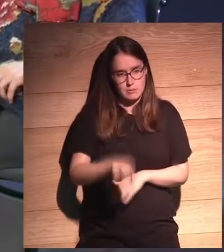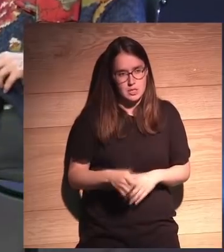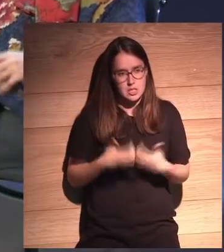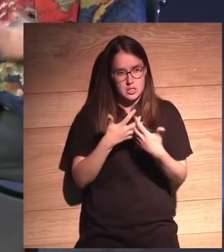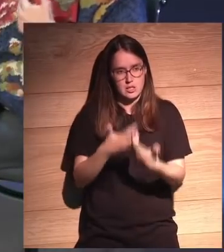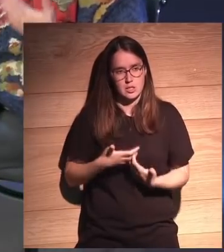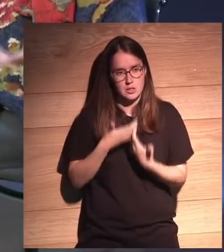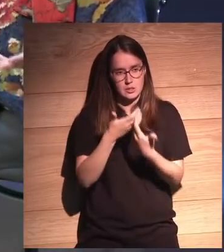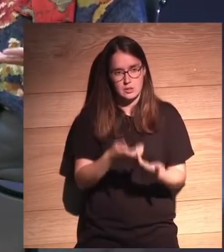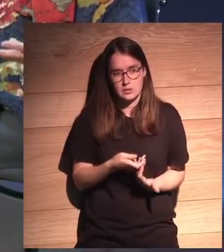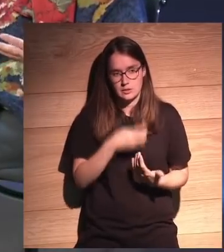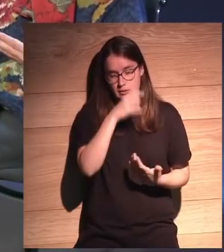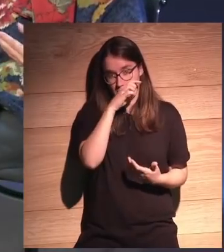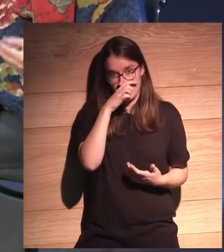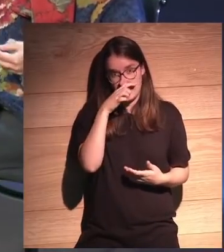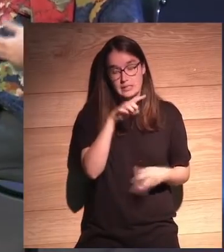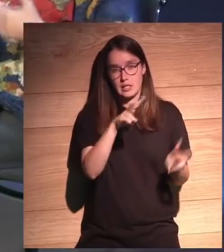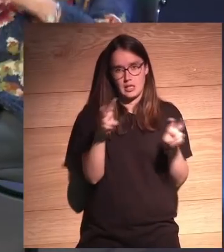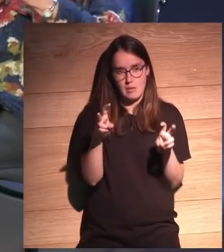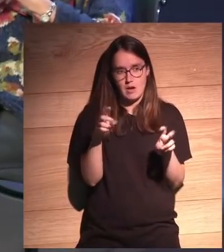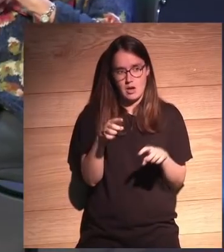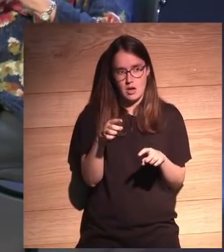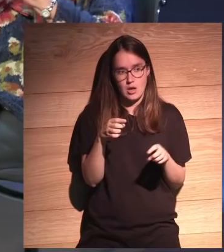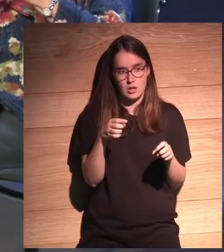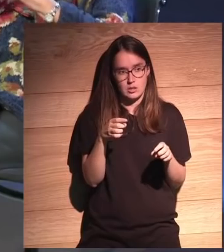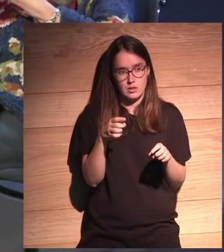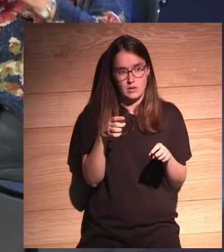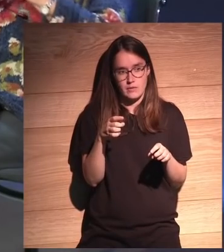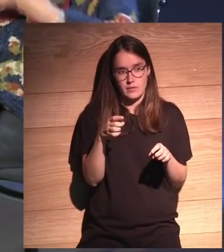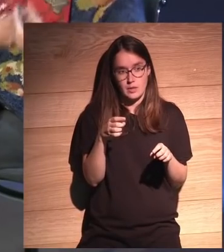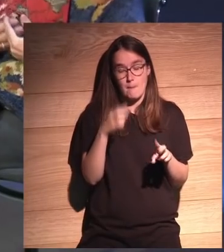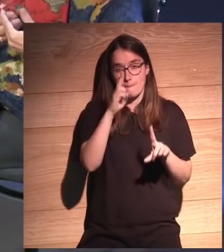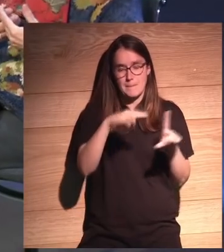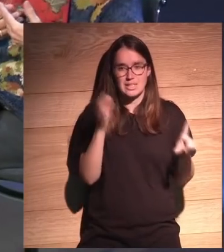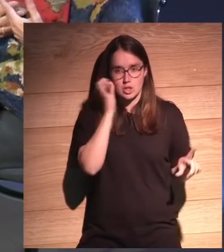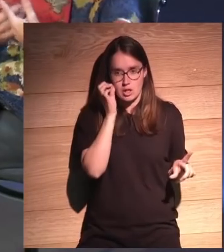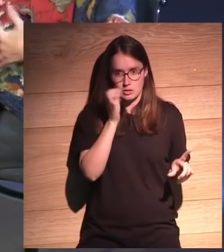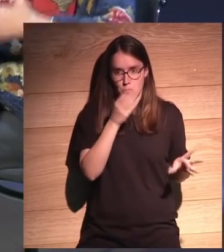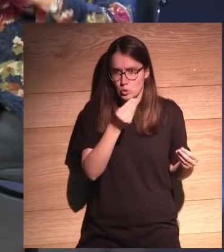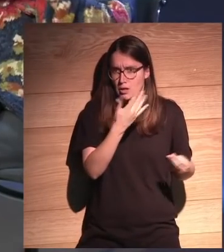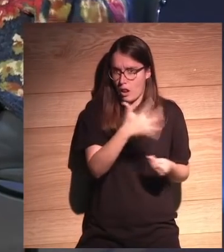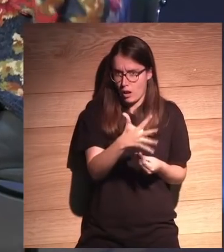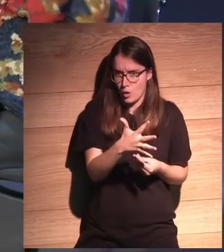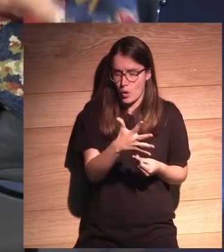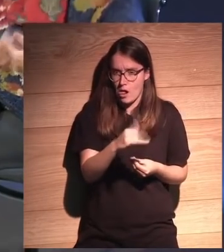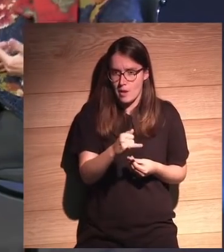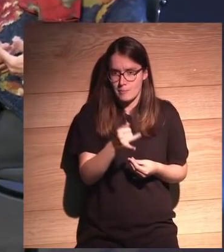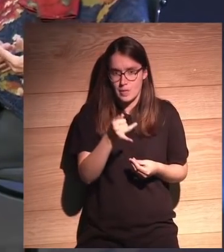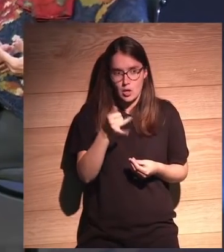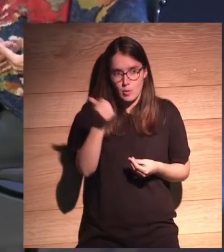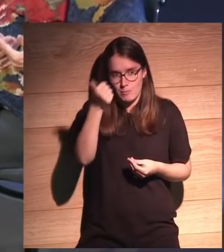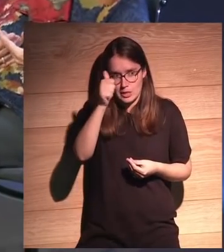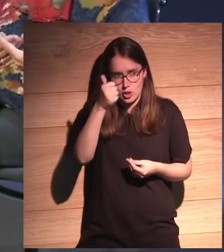en claro, ello. es que ese es uno de los temas, que es que hay muchas pintoras mediocres, sí, claro, pero es que hay